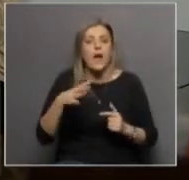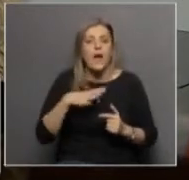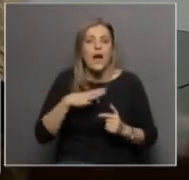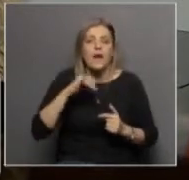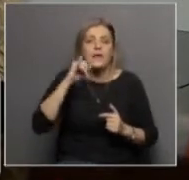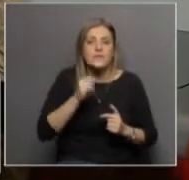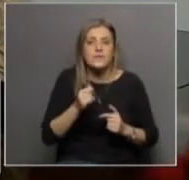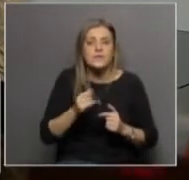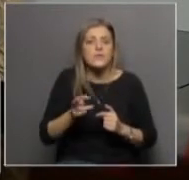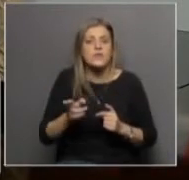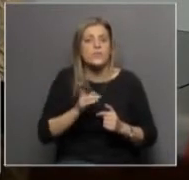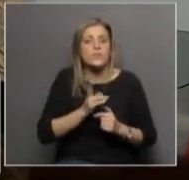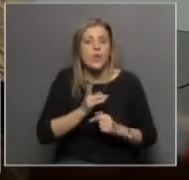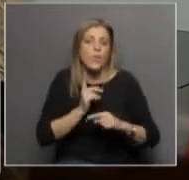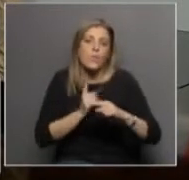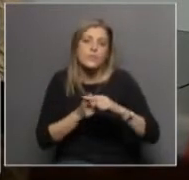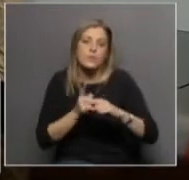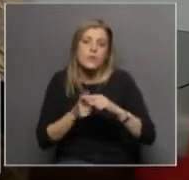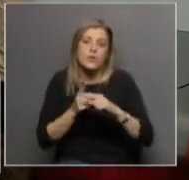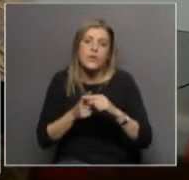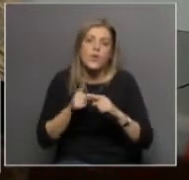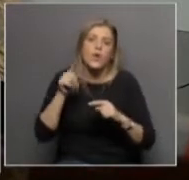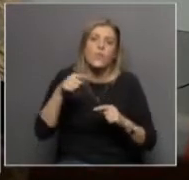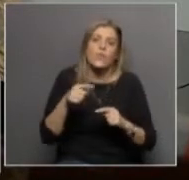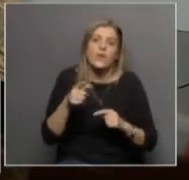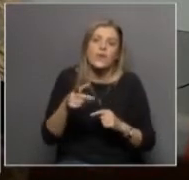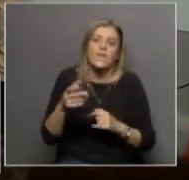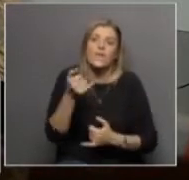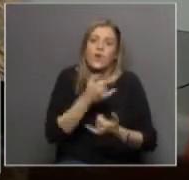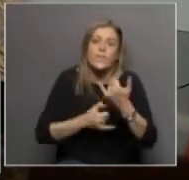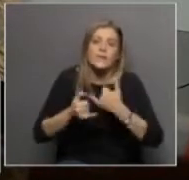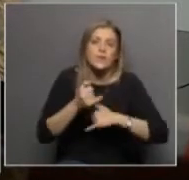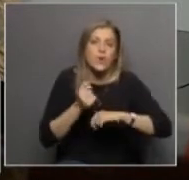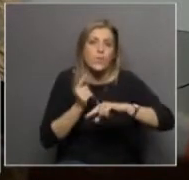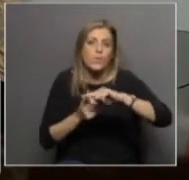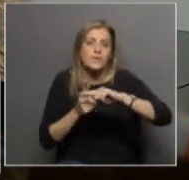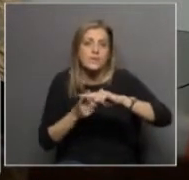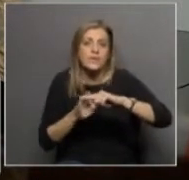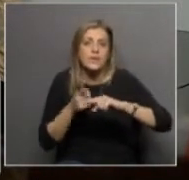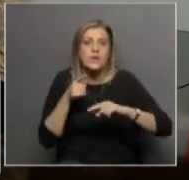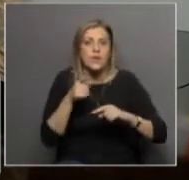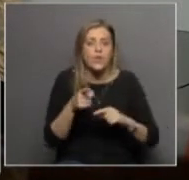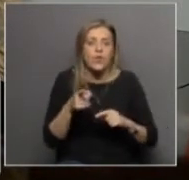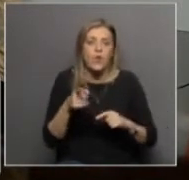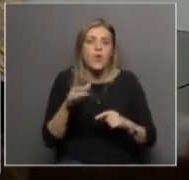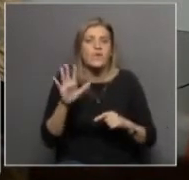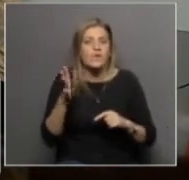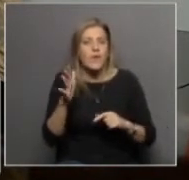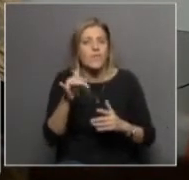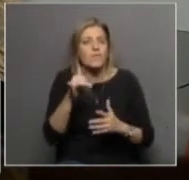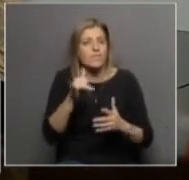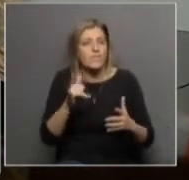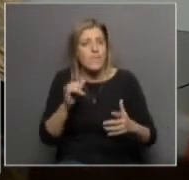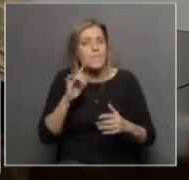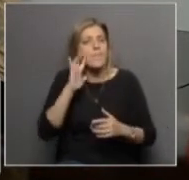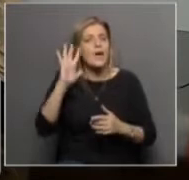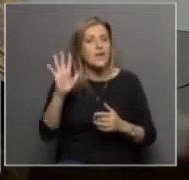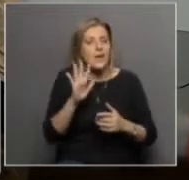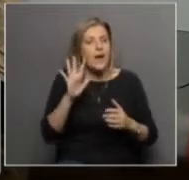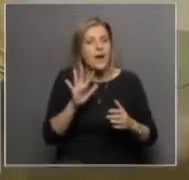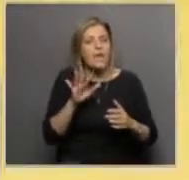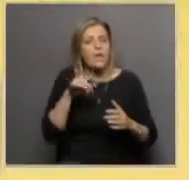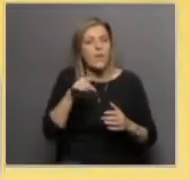efectivamente. Estos son resultados que son muy alentadores, está dentro de lo que se estaba previendo y alineado